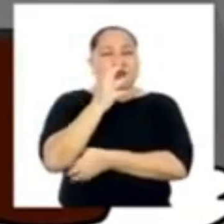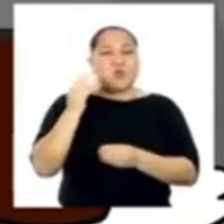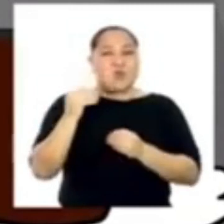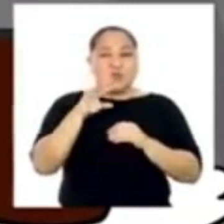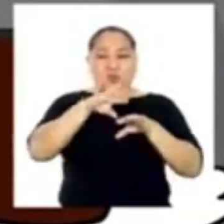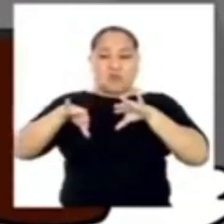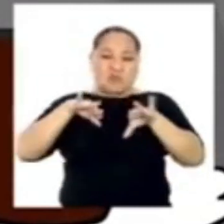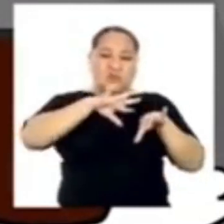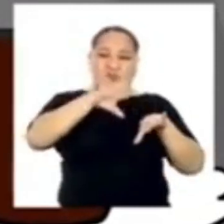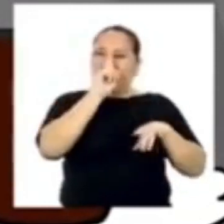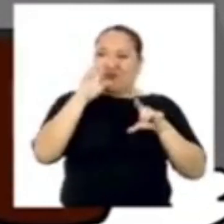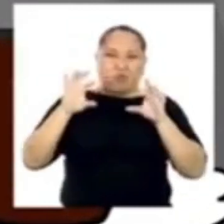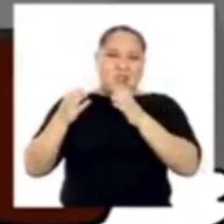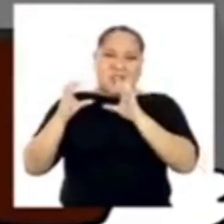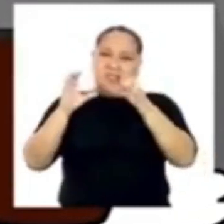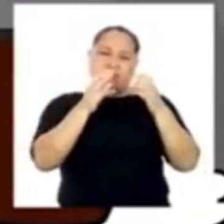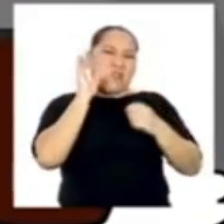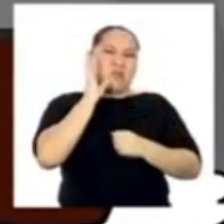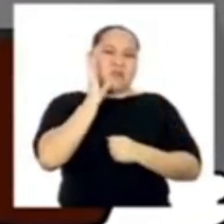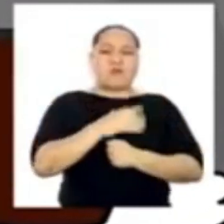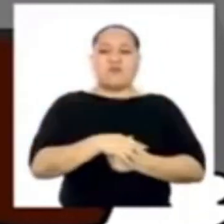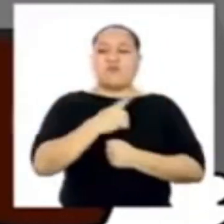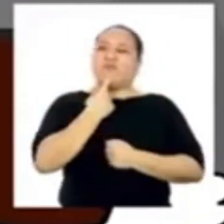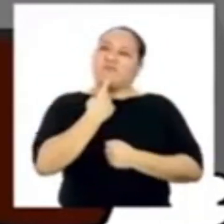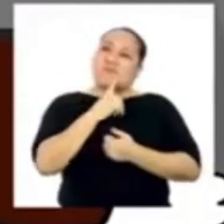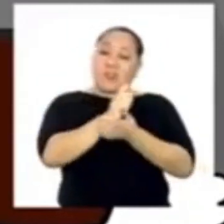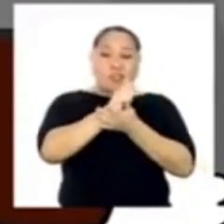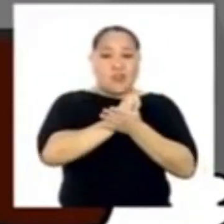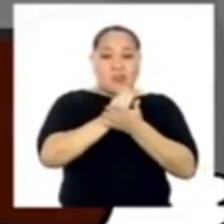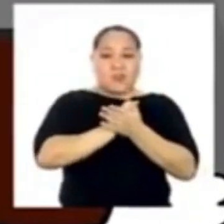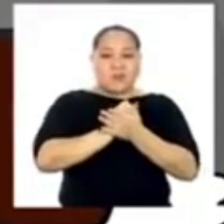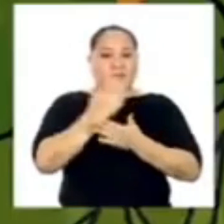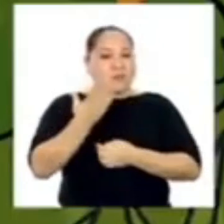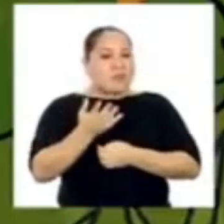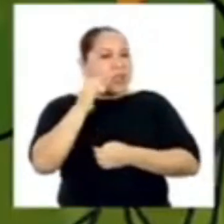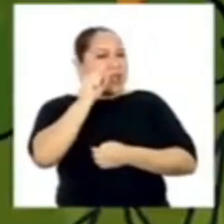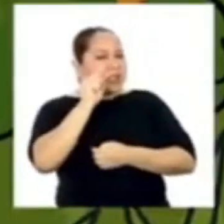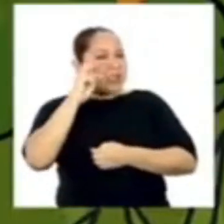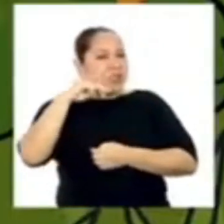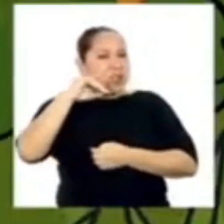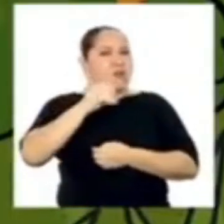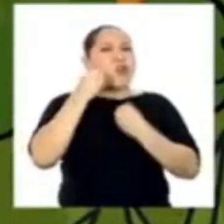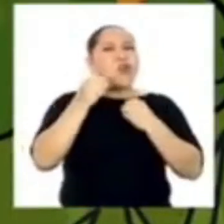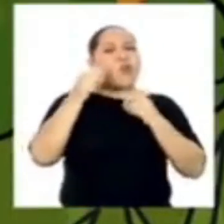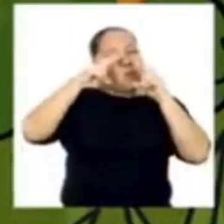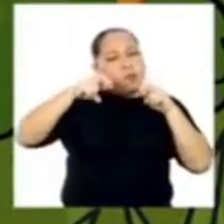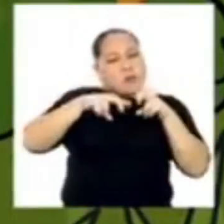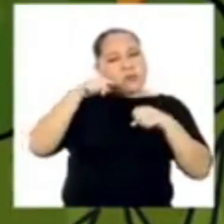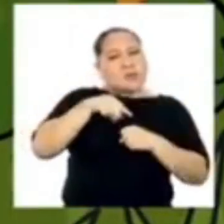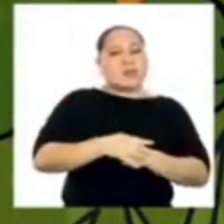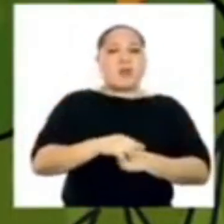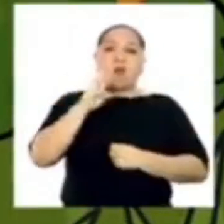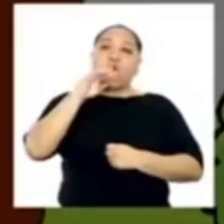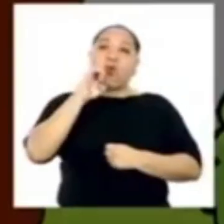que hace mucho tiempo que no separamos los residuos. Lo anotaré. ¿Y Sammy? ¿Qué tal les fue